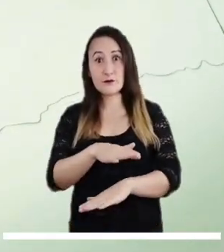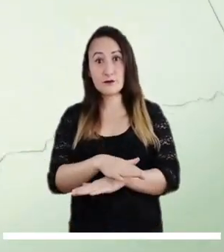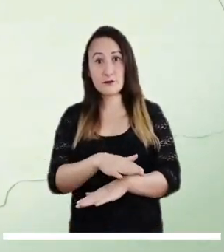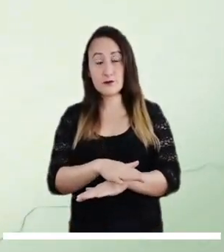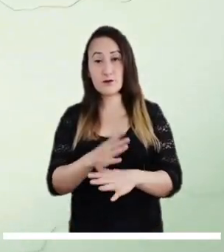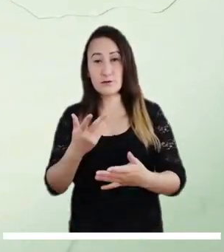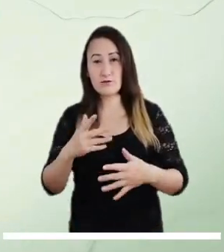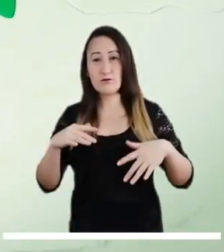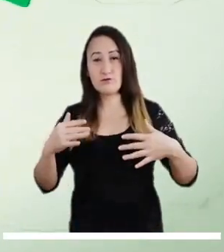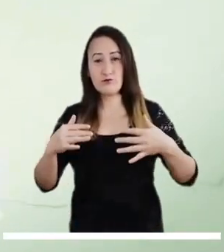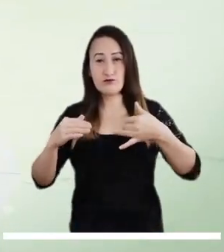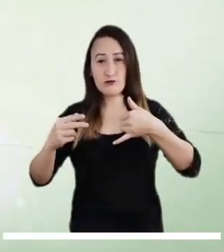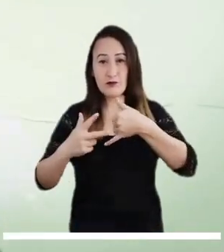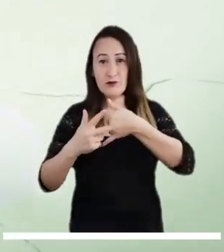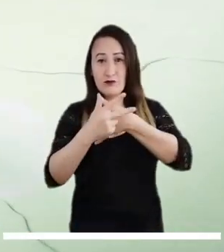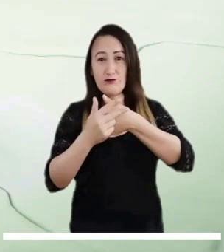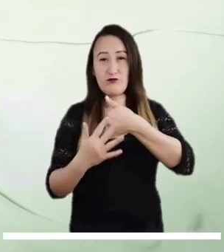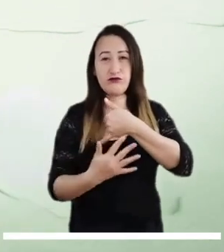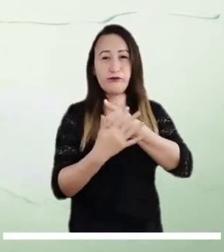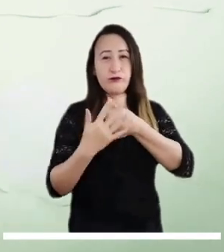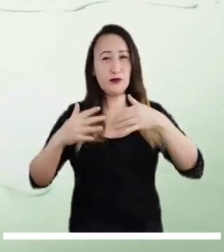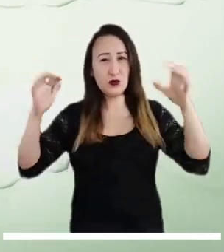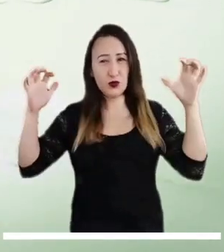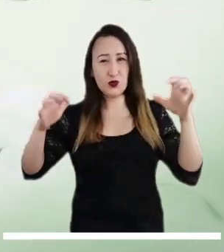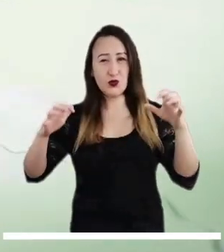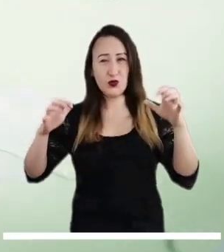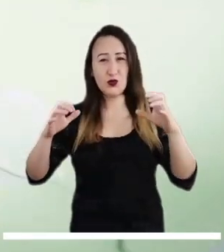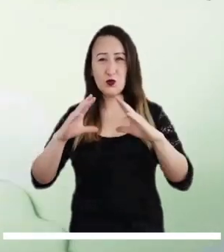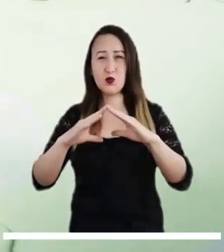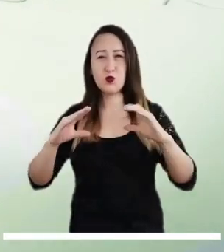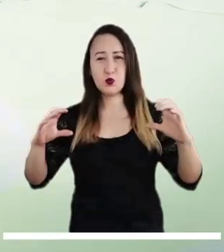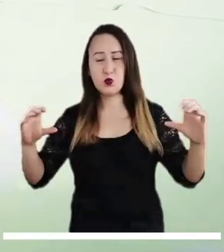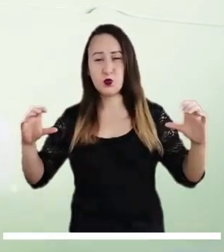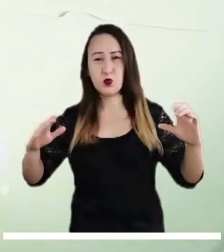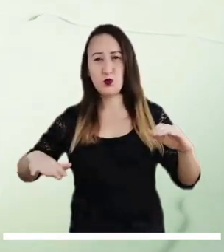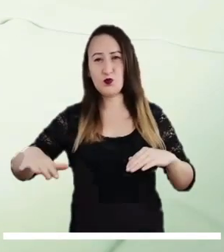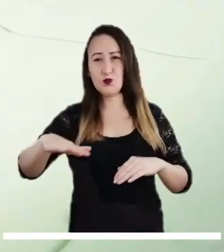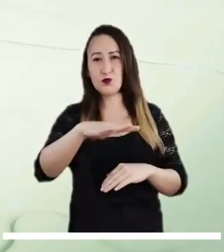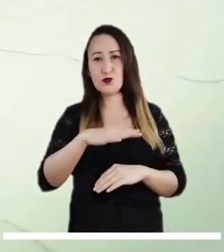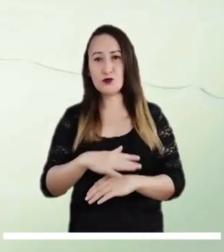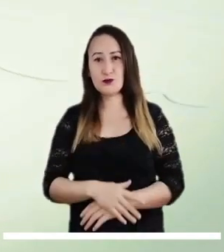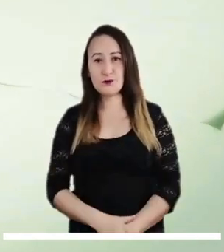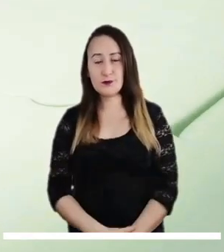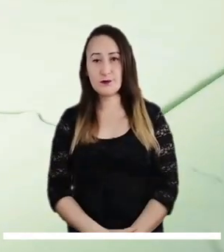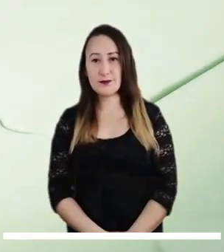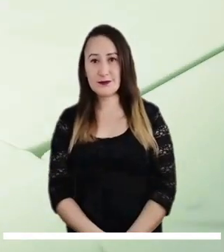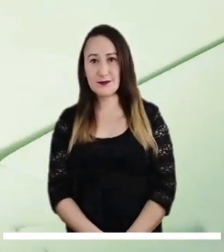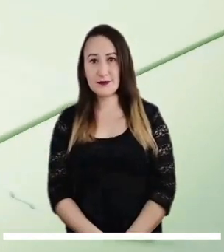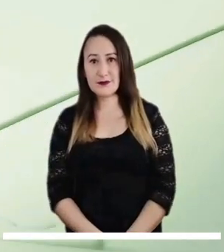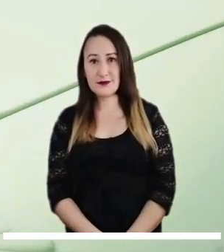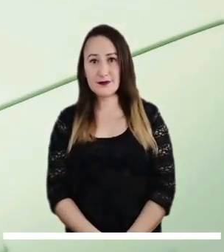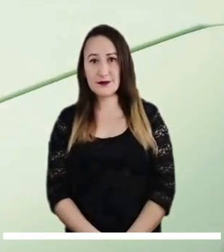Tarde con algunas lluvias sectorizadas sobre gran parte de la región andina y cielo cubierto sobre el resto de la zona.